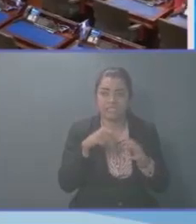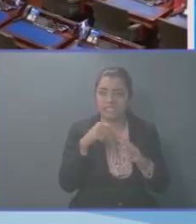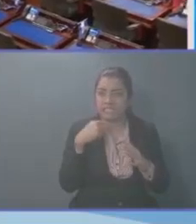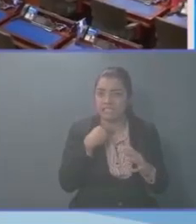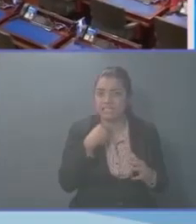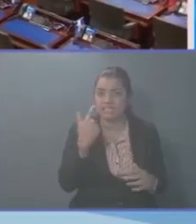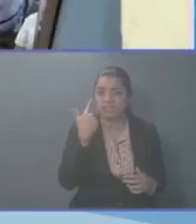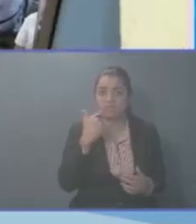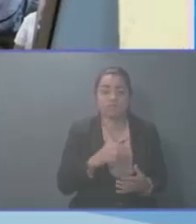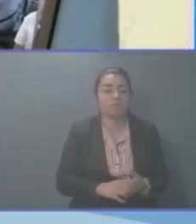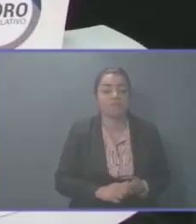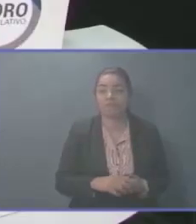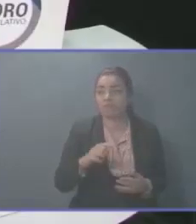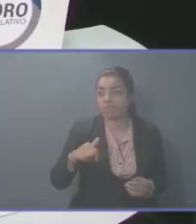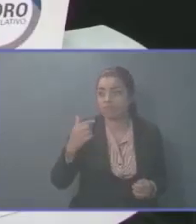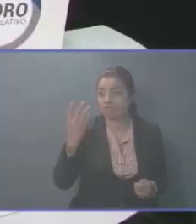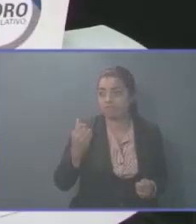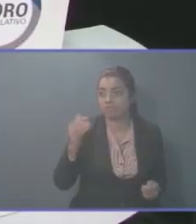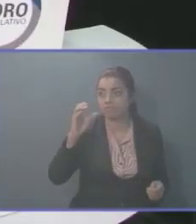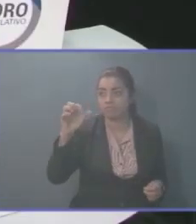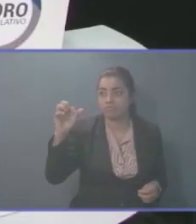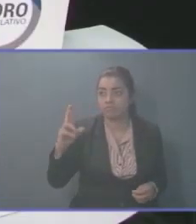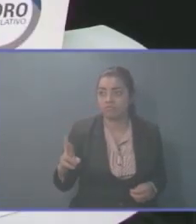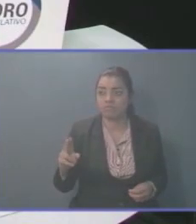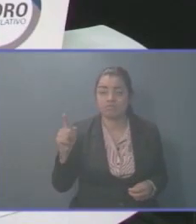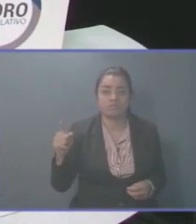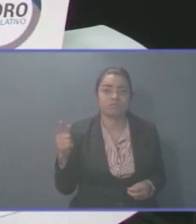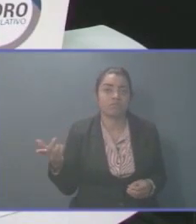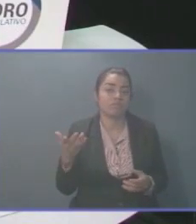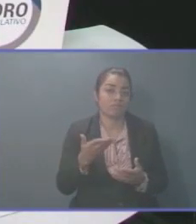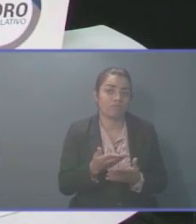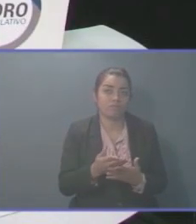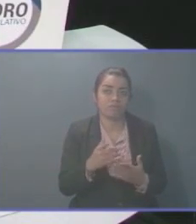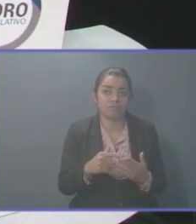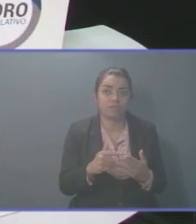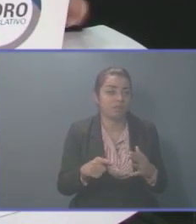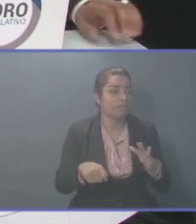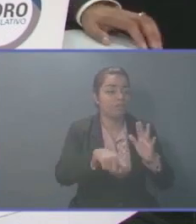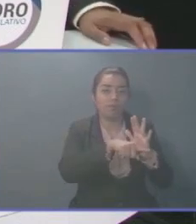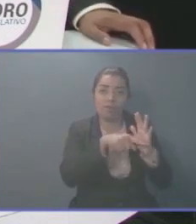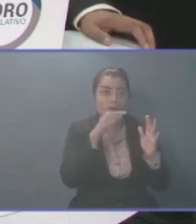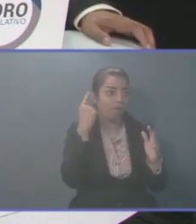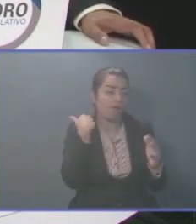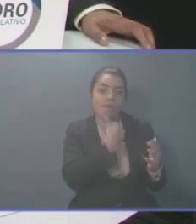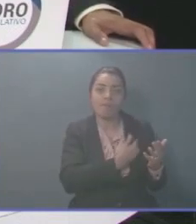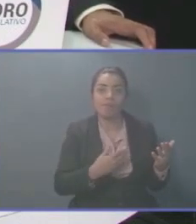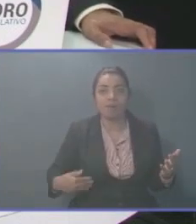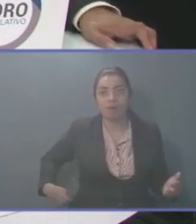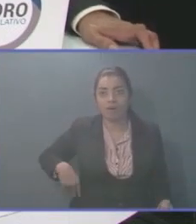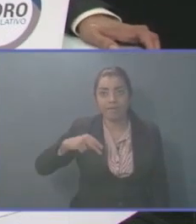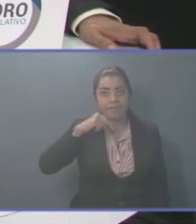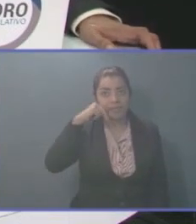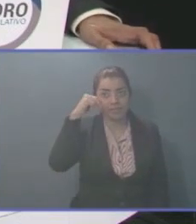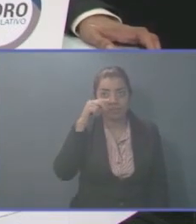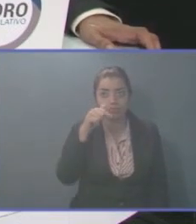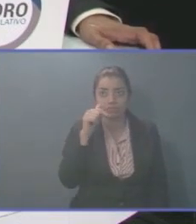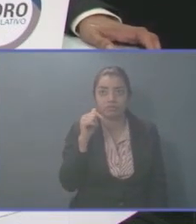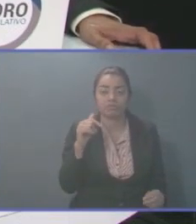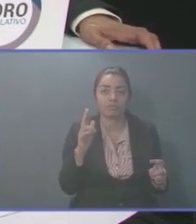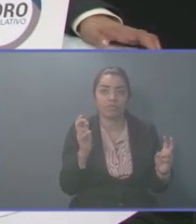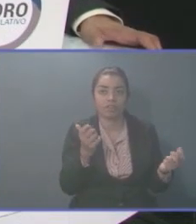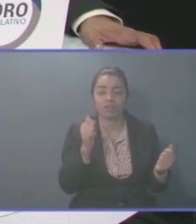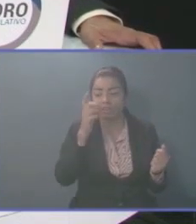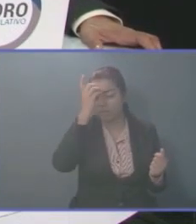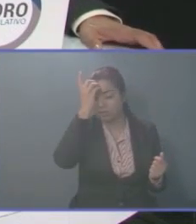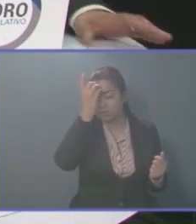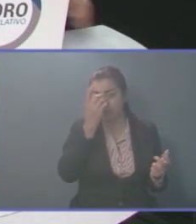ayer Costa Rica aprobó 2 mociones y una censuraba las acciones del presidente Nayib Bukele en cuanto a las acciones del